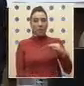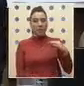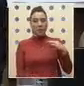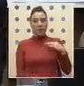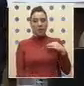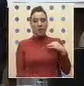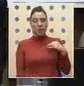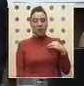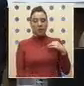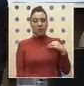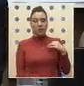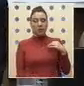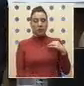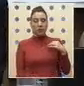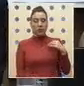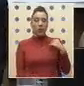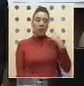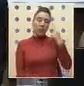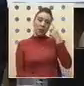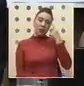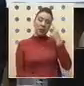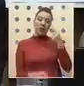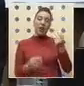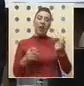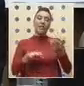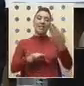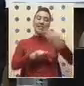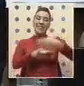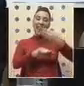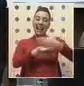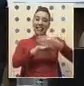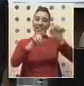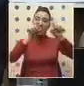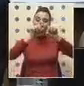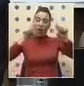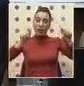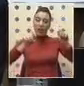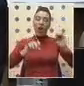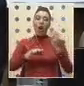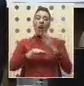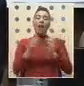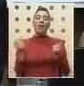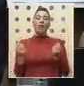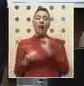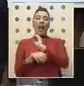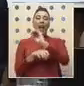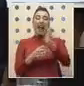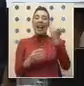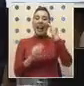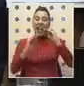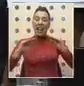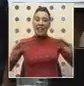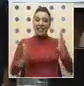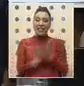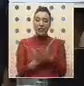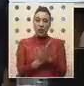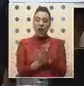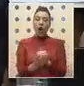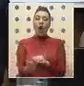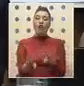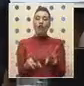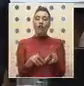Nos parece que los colectiveros, nos parece que los transportistas escolares, nos parece que las